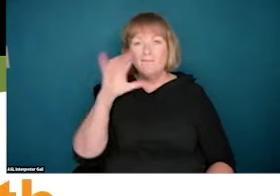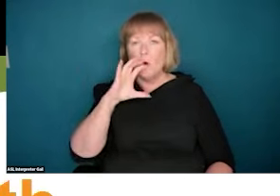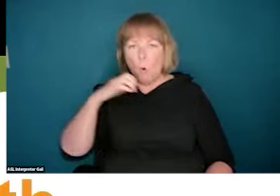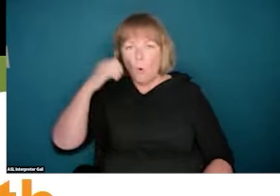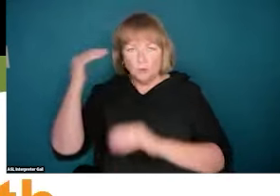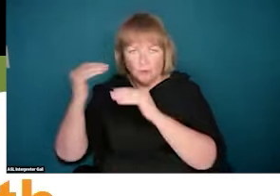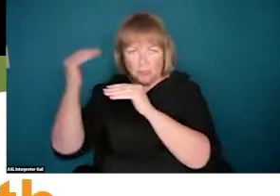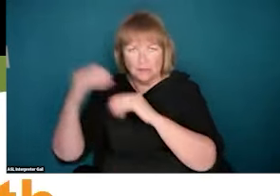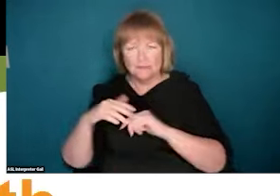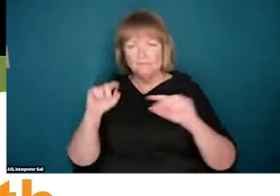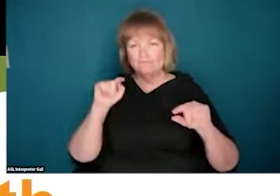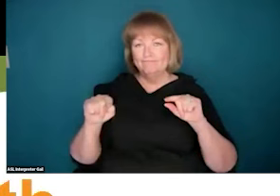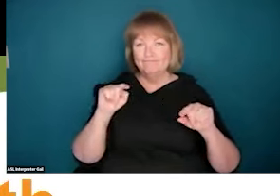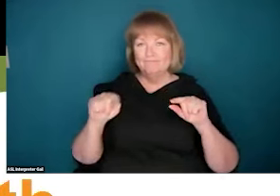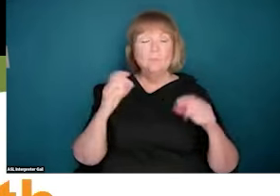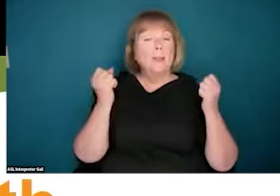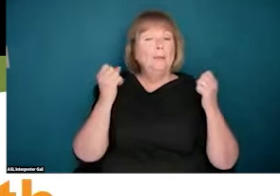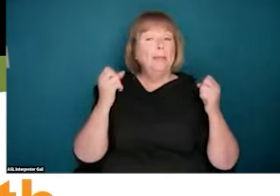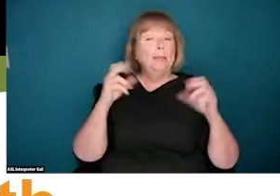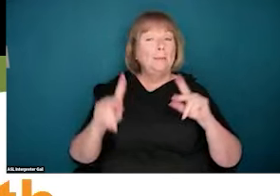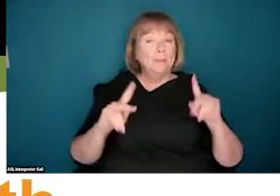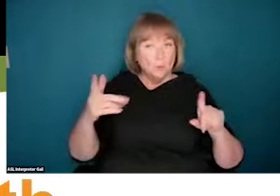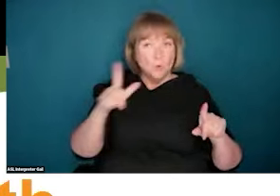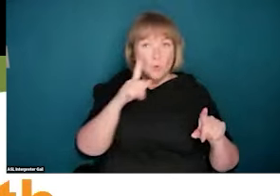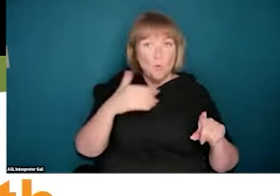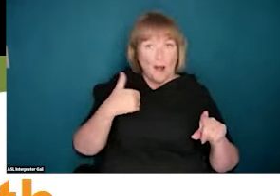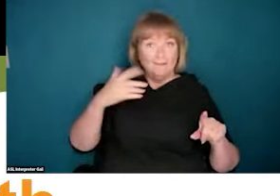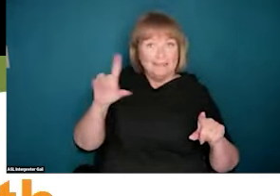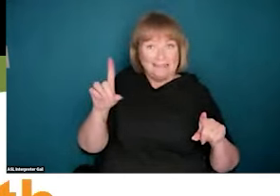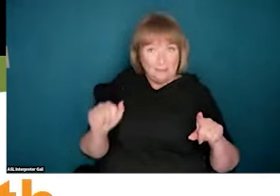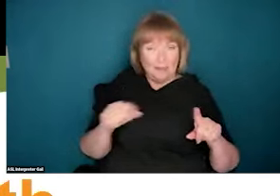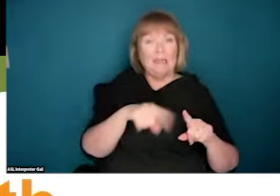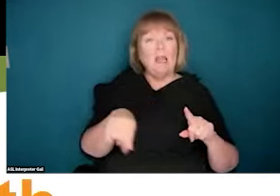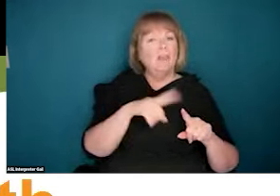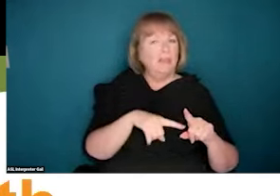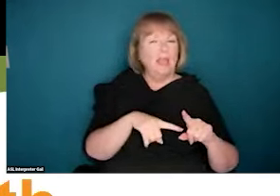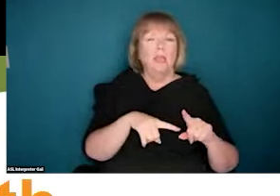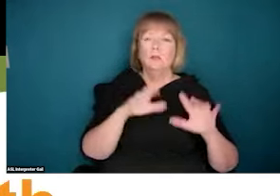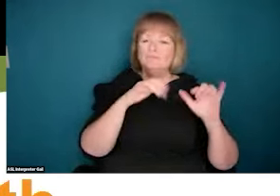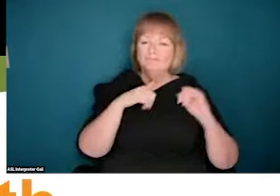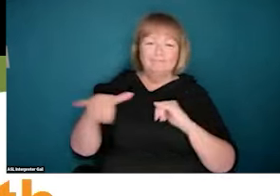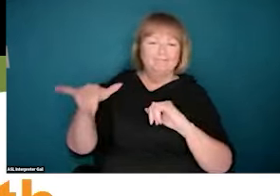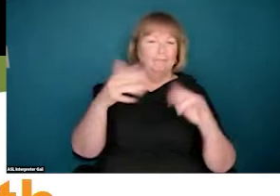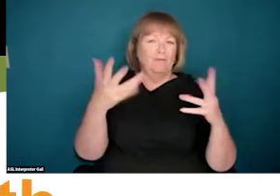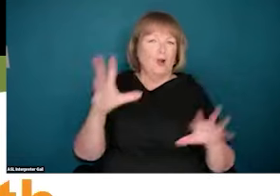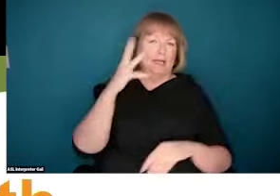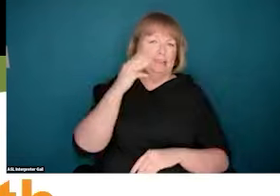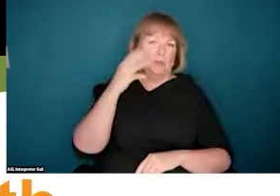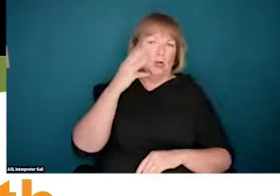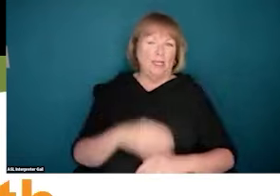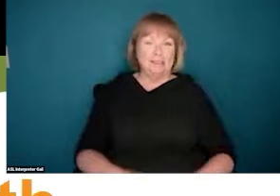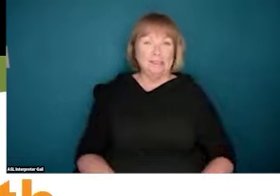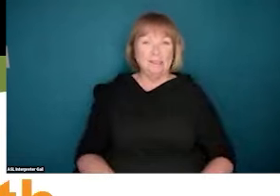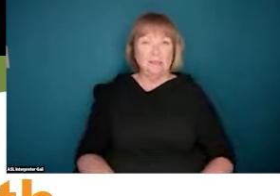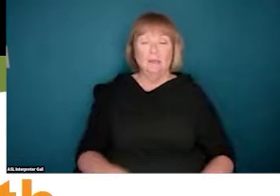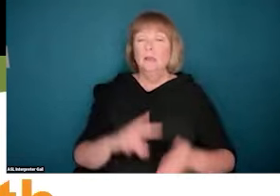una persona con discapacidades o una persona adulta, muchas personas con discapacidad o adultos ancianos han